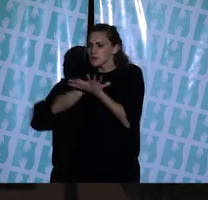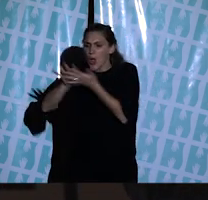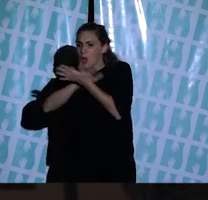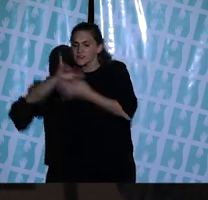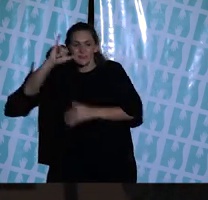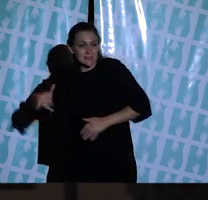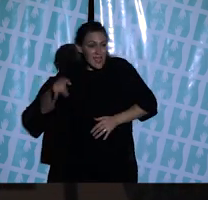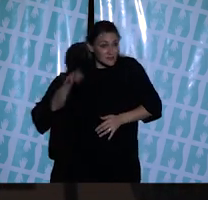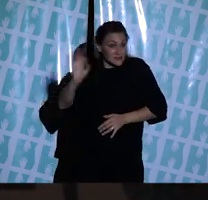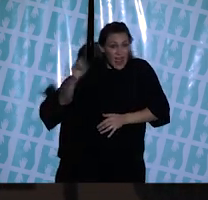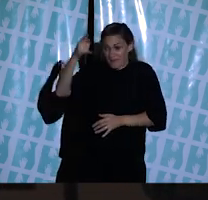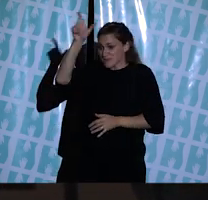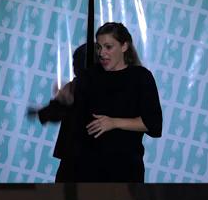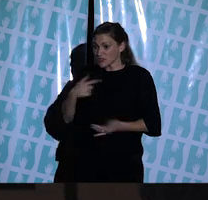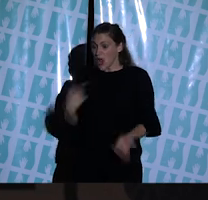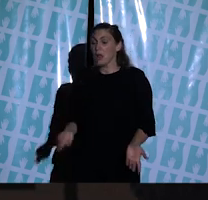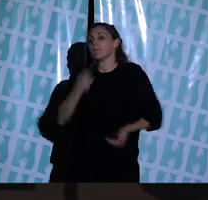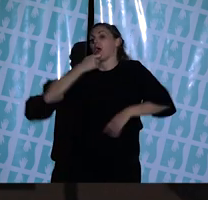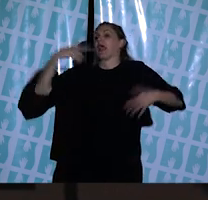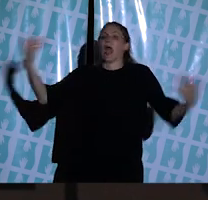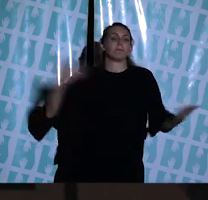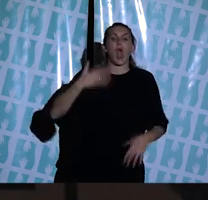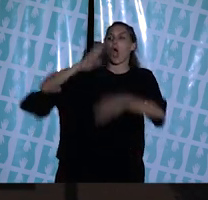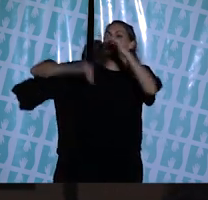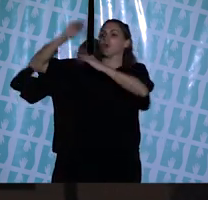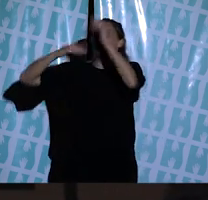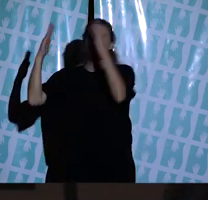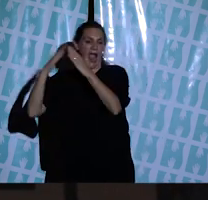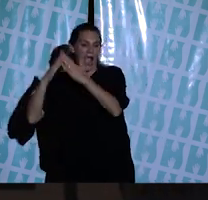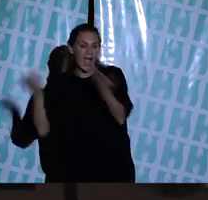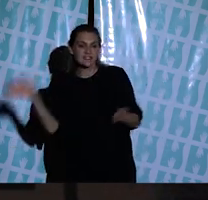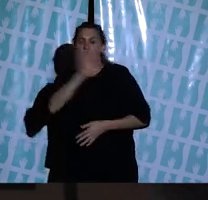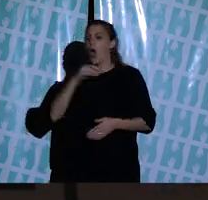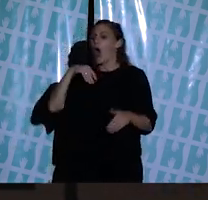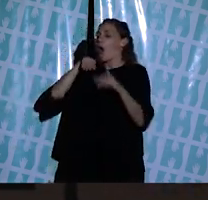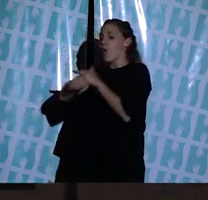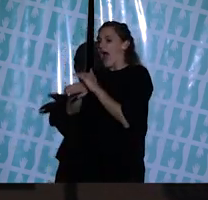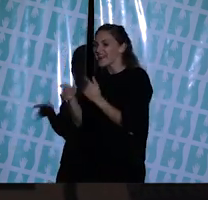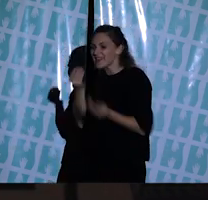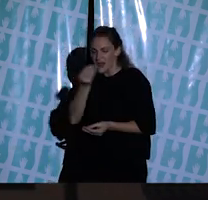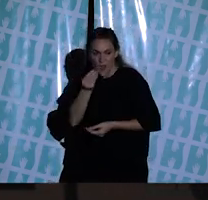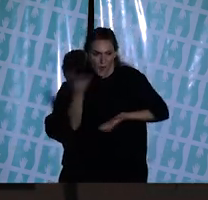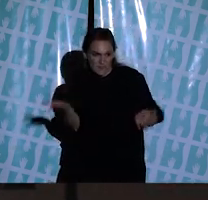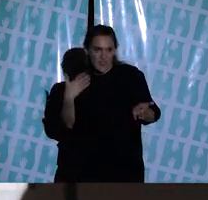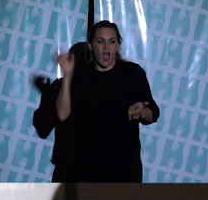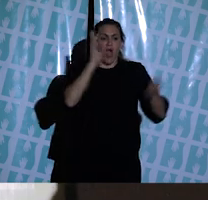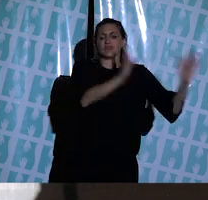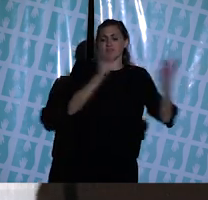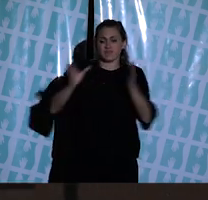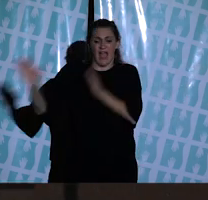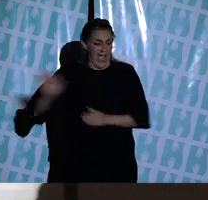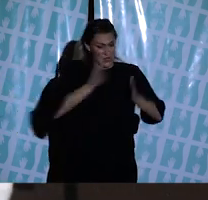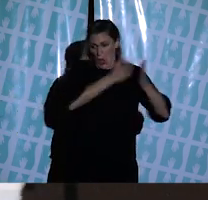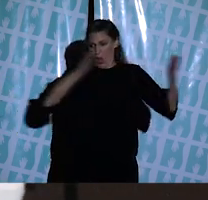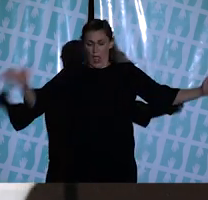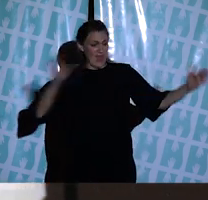nos da la posibilidad de construir una casa para el invierno, almacenar la comida, o sembrar según la estación del año, que hizo que